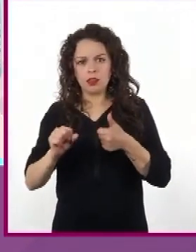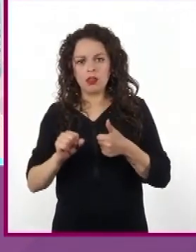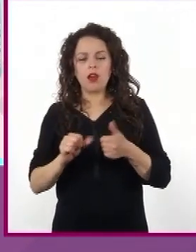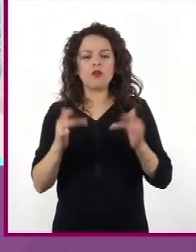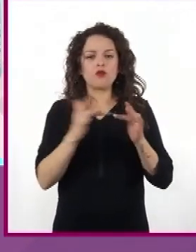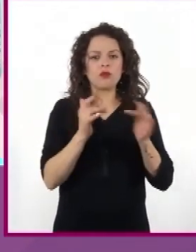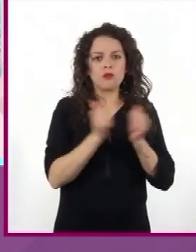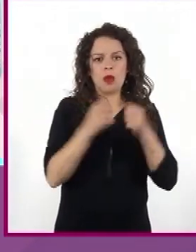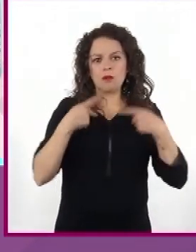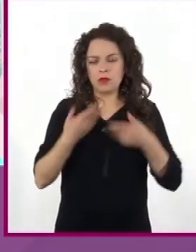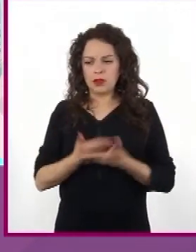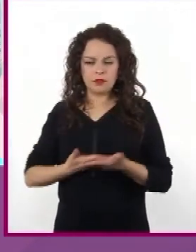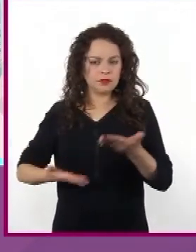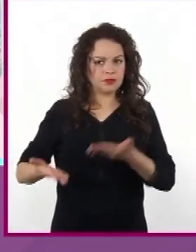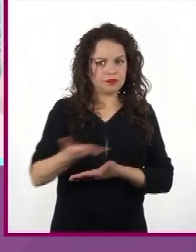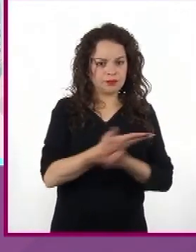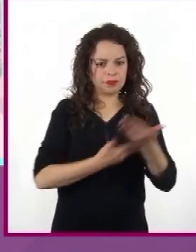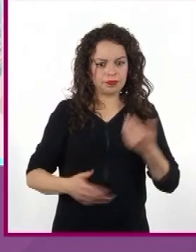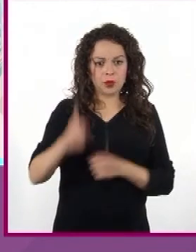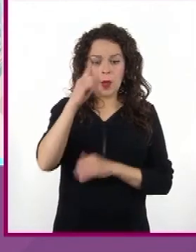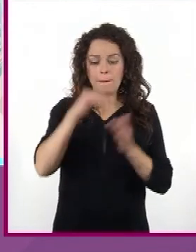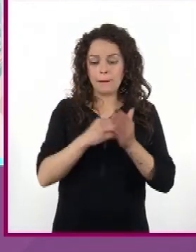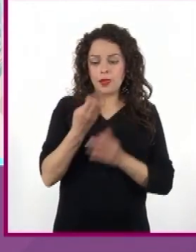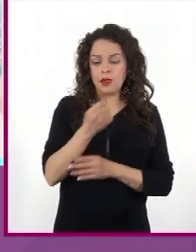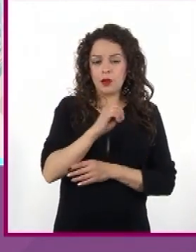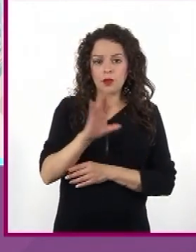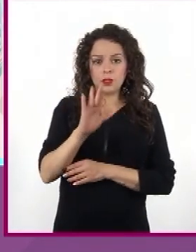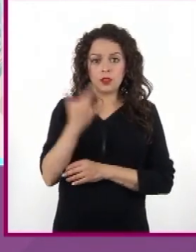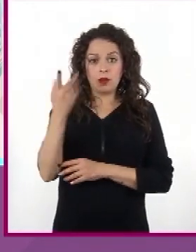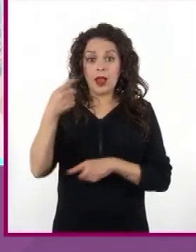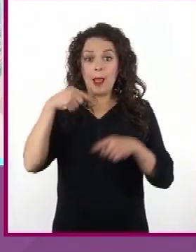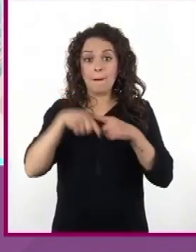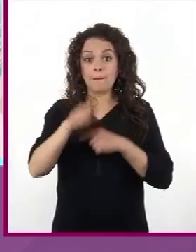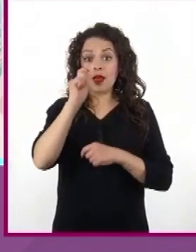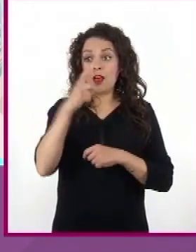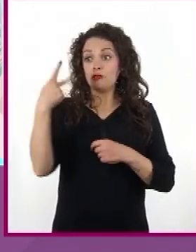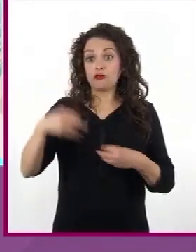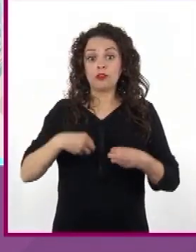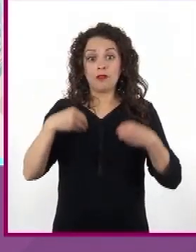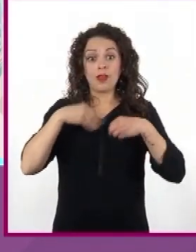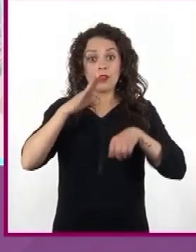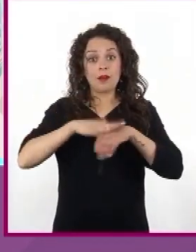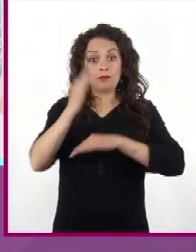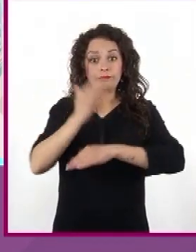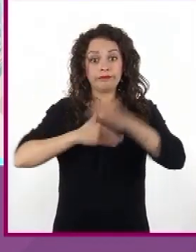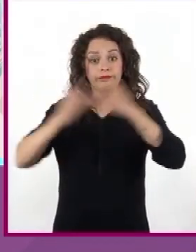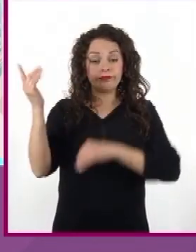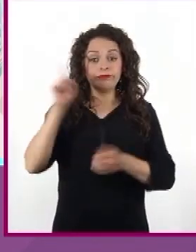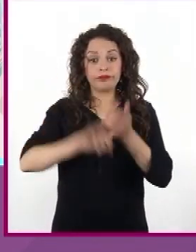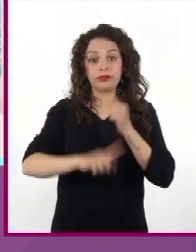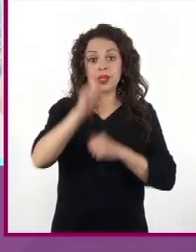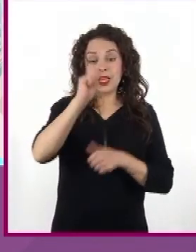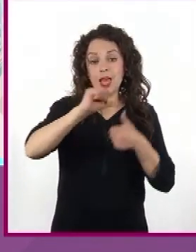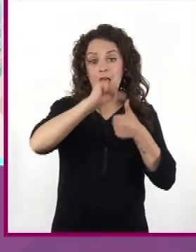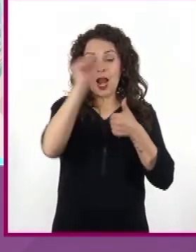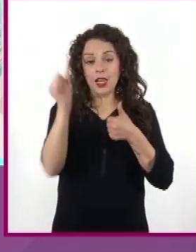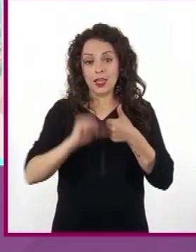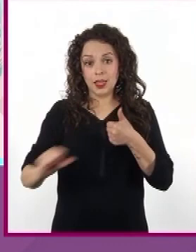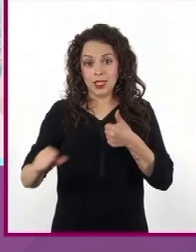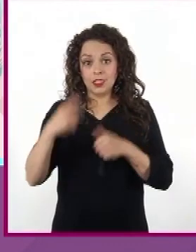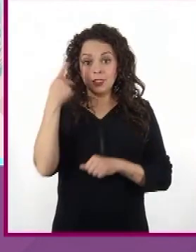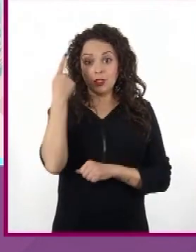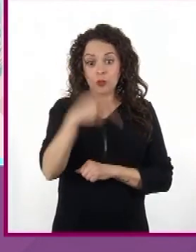de 1953 cuando inicia una de sus etapas más prolíficas como artista plástica, en la que su